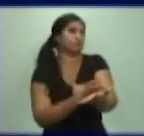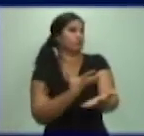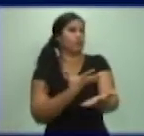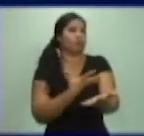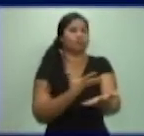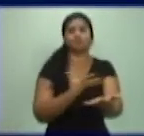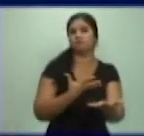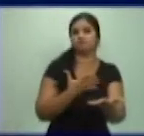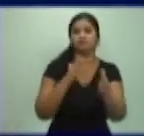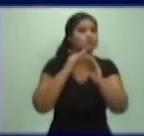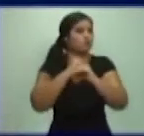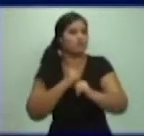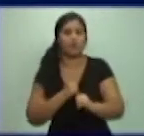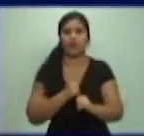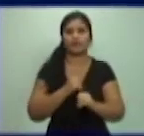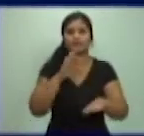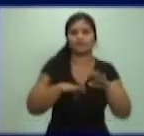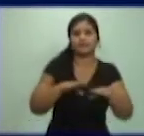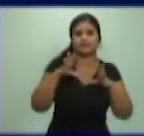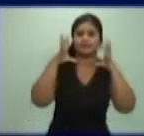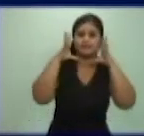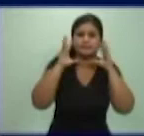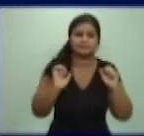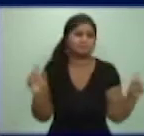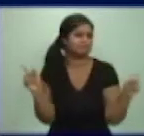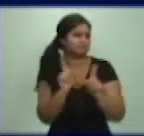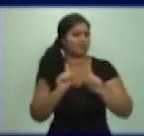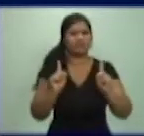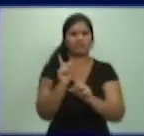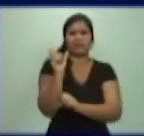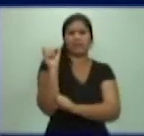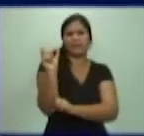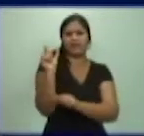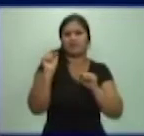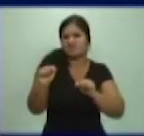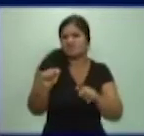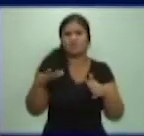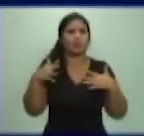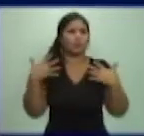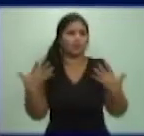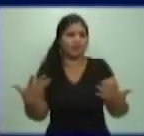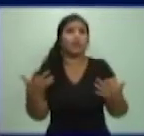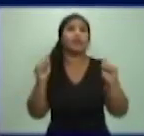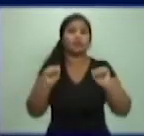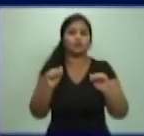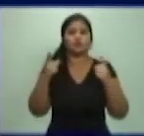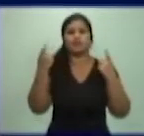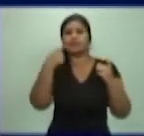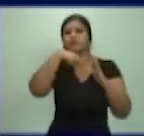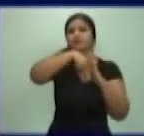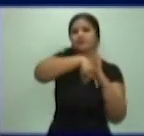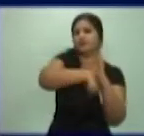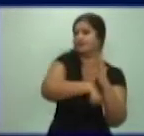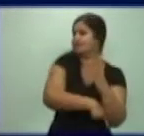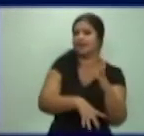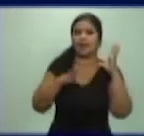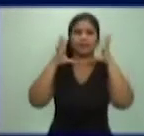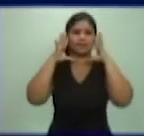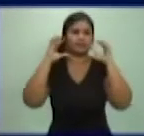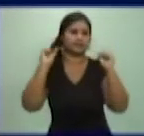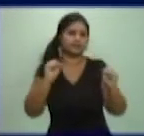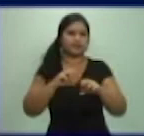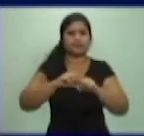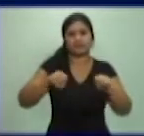página, no entienden que las palabras son solo piedras puestas atravesando la corriente de un río. Si están